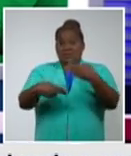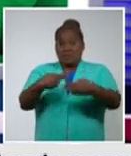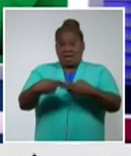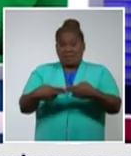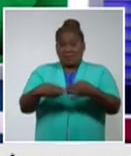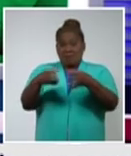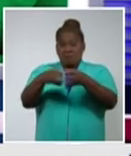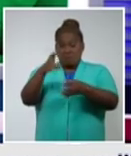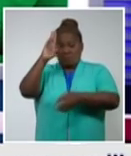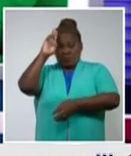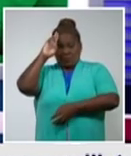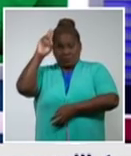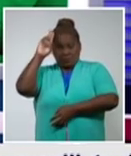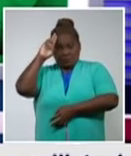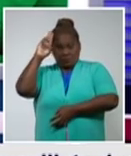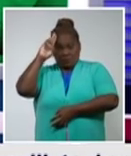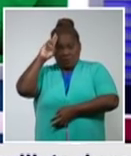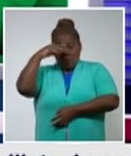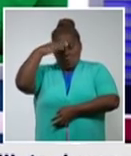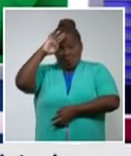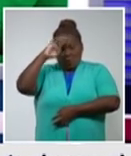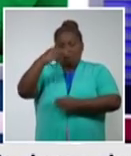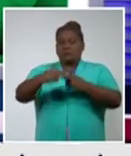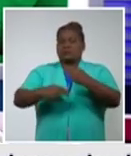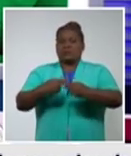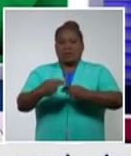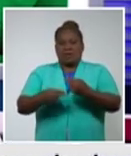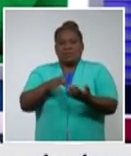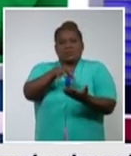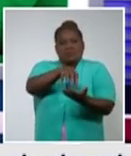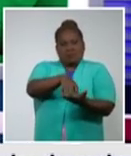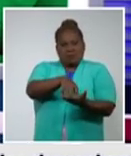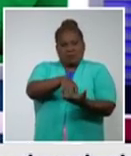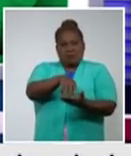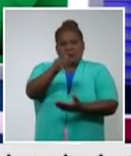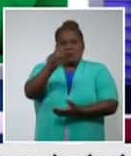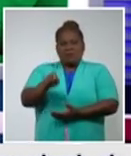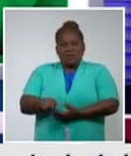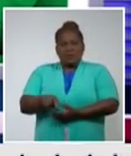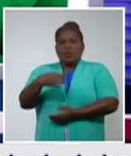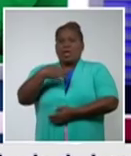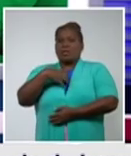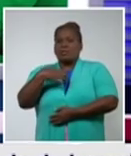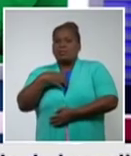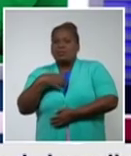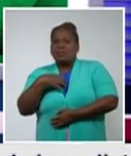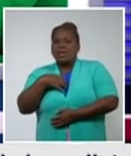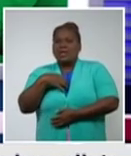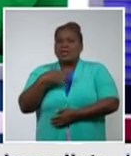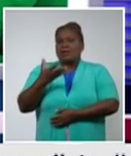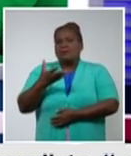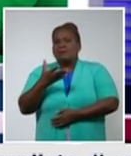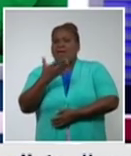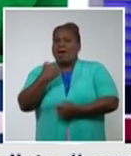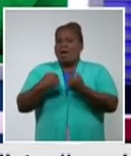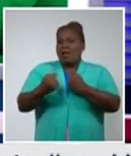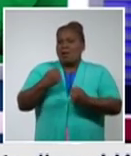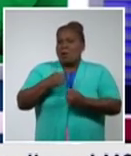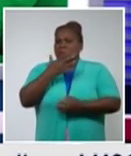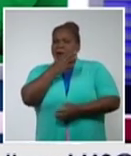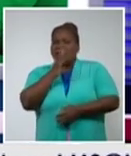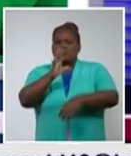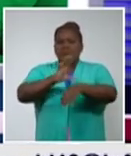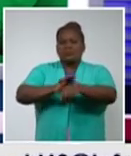policlínicos, todos los policlínicos del país, y las personas que van con síntomas sugestivas de la COVID, que hemos visto que es una